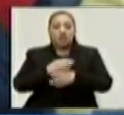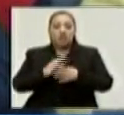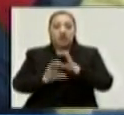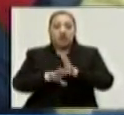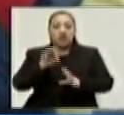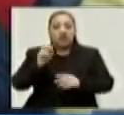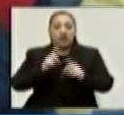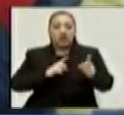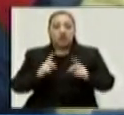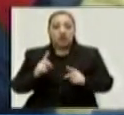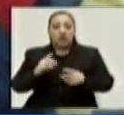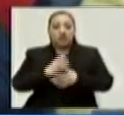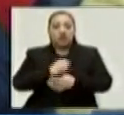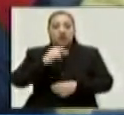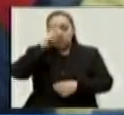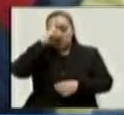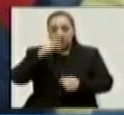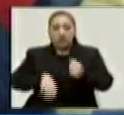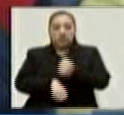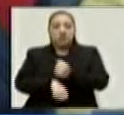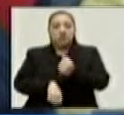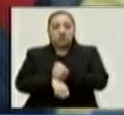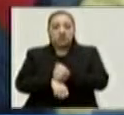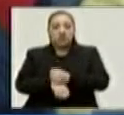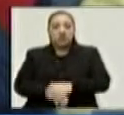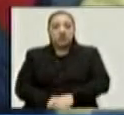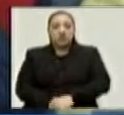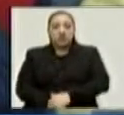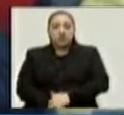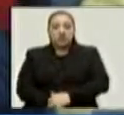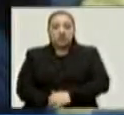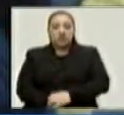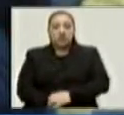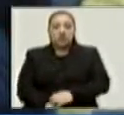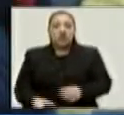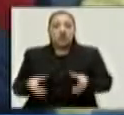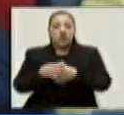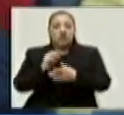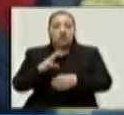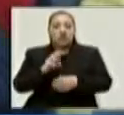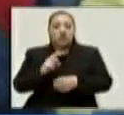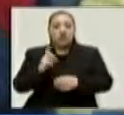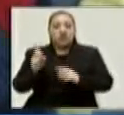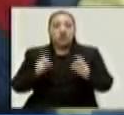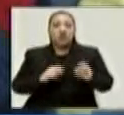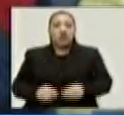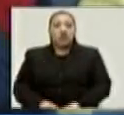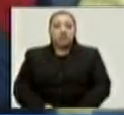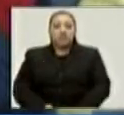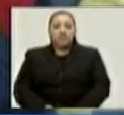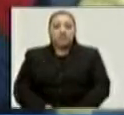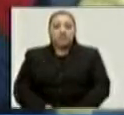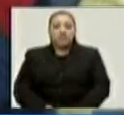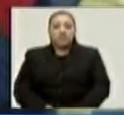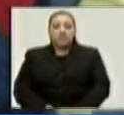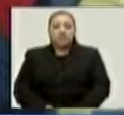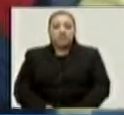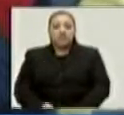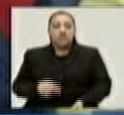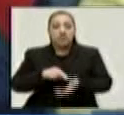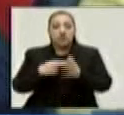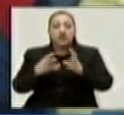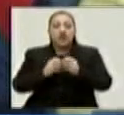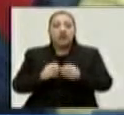elección del directorio de la Federación Peruana de Fútbol. La elección del Consejo Directivo de la Federación, realizada el 5 de octubre